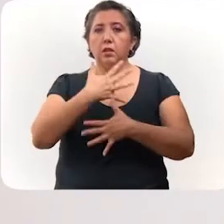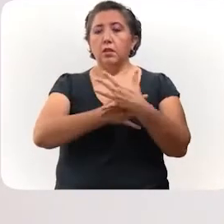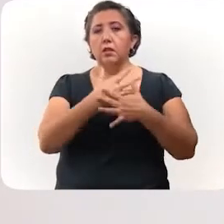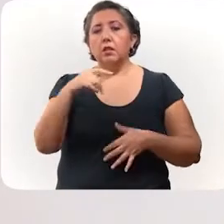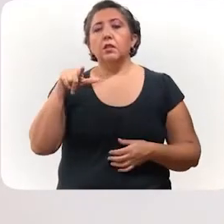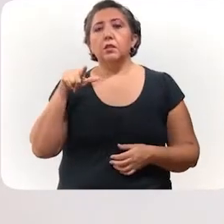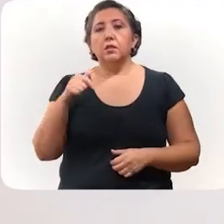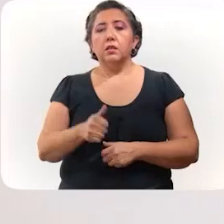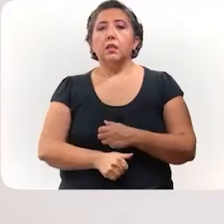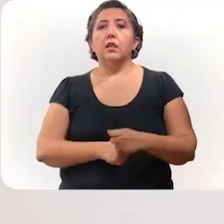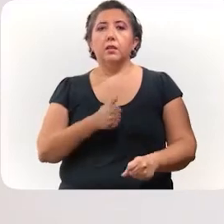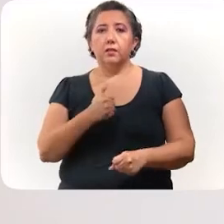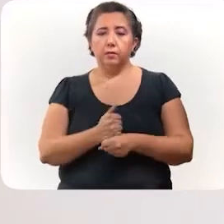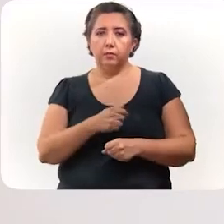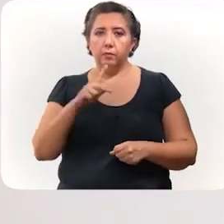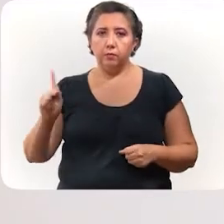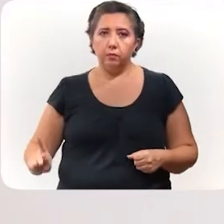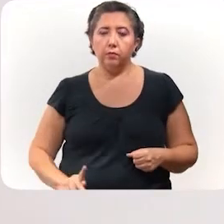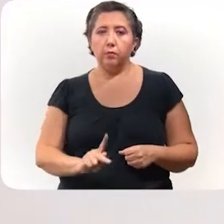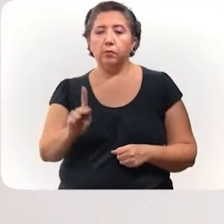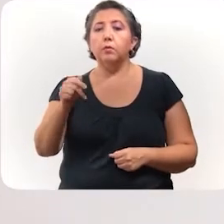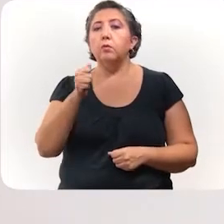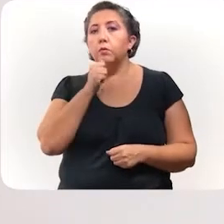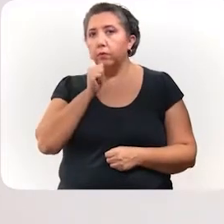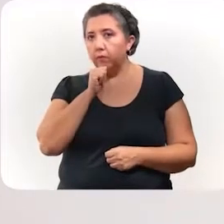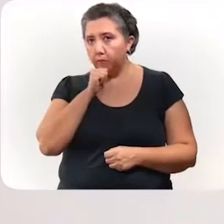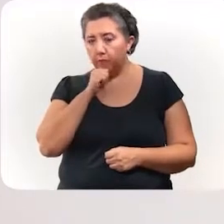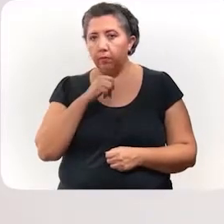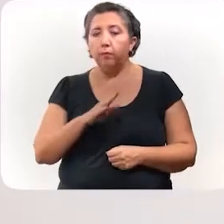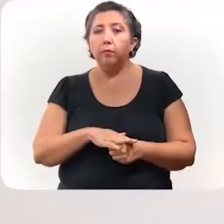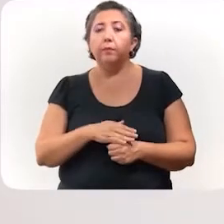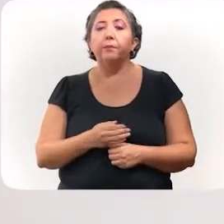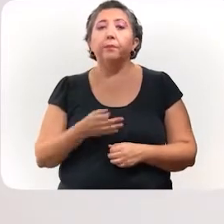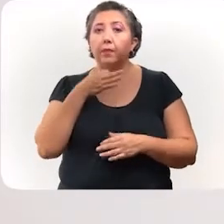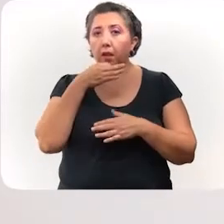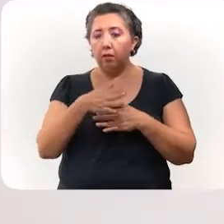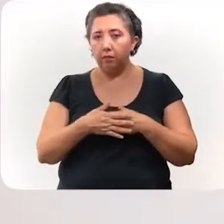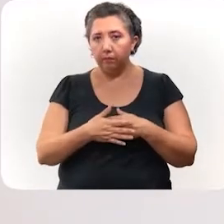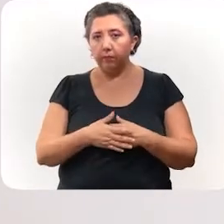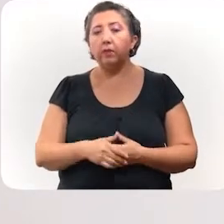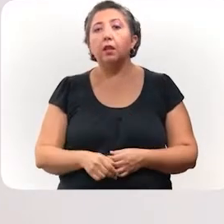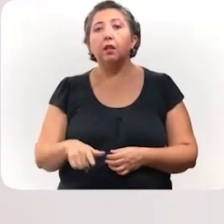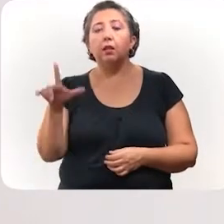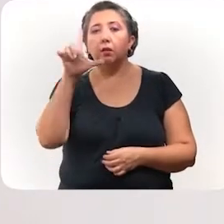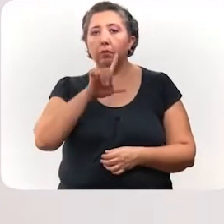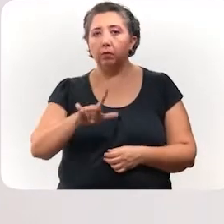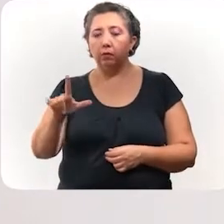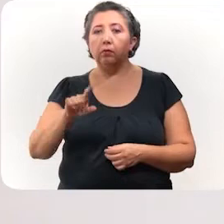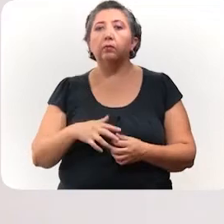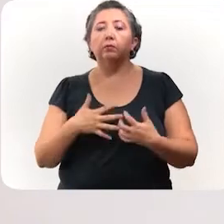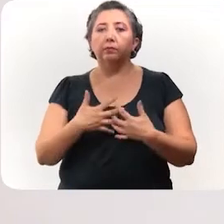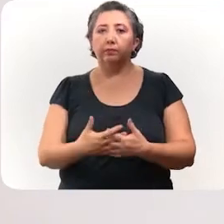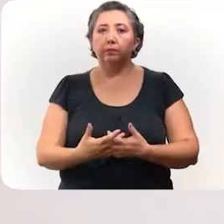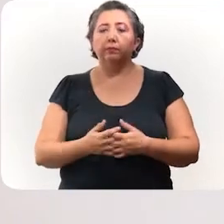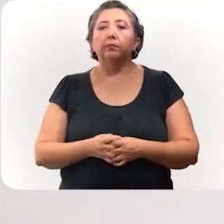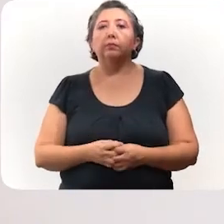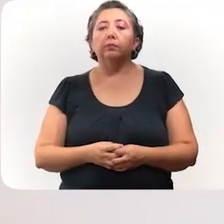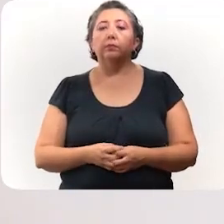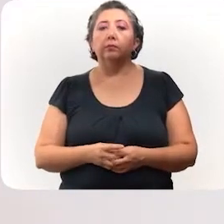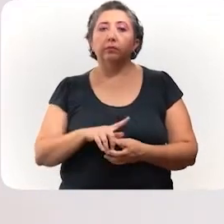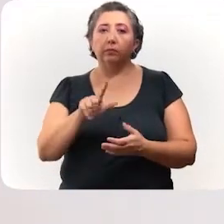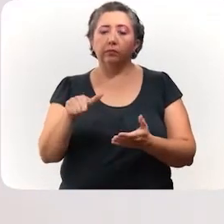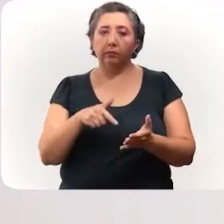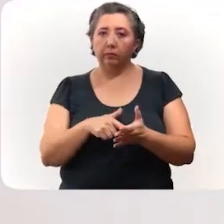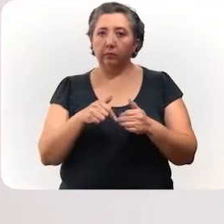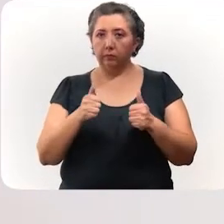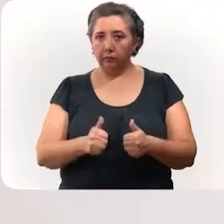15 a 17 años de edad en municipios por definir del estado. Igualmente, a partir del lunes entraron en funcionamiento los